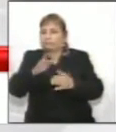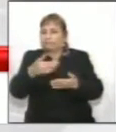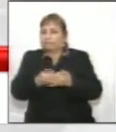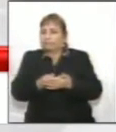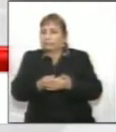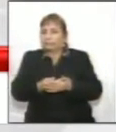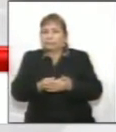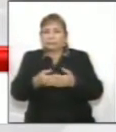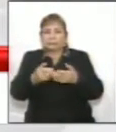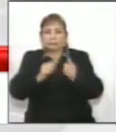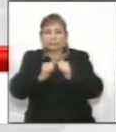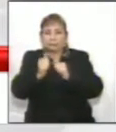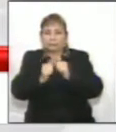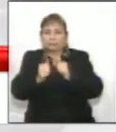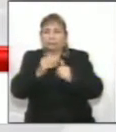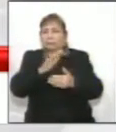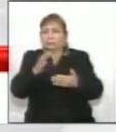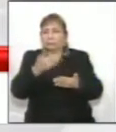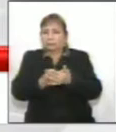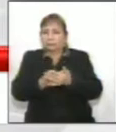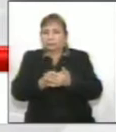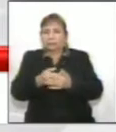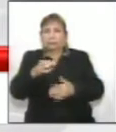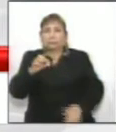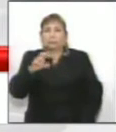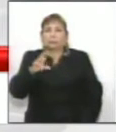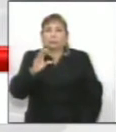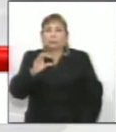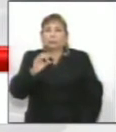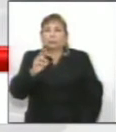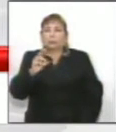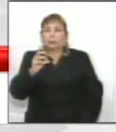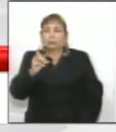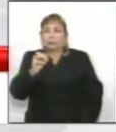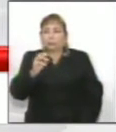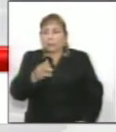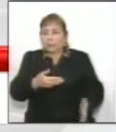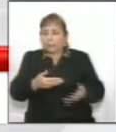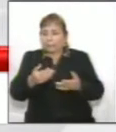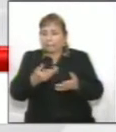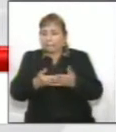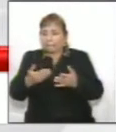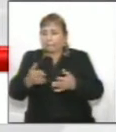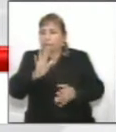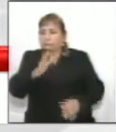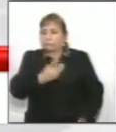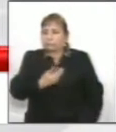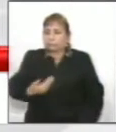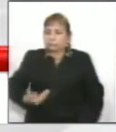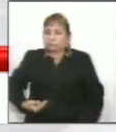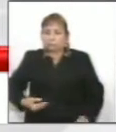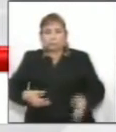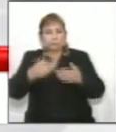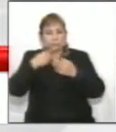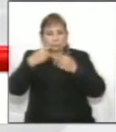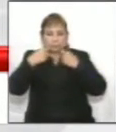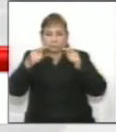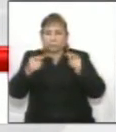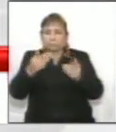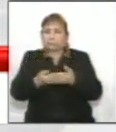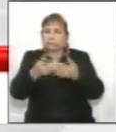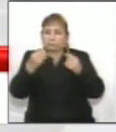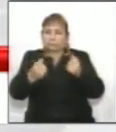mediante concurso público a todos los procuradores. La tercera medida es que su gobierno manifieste públicamente